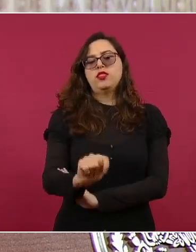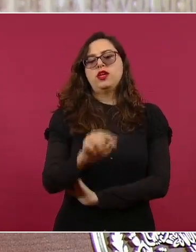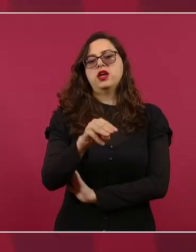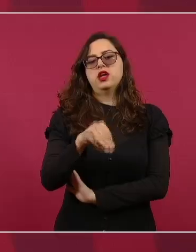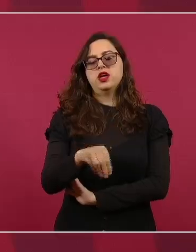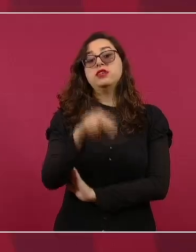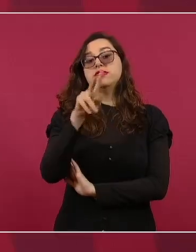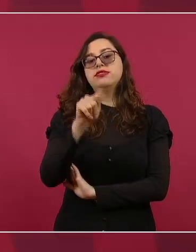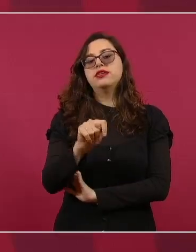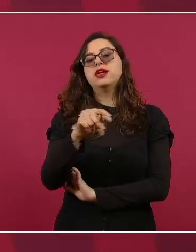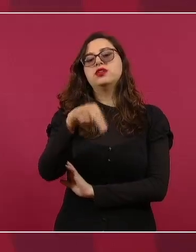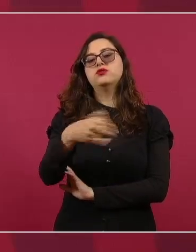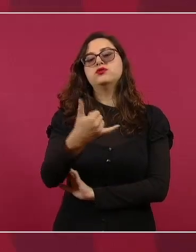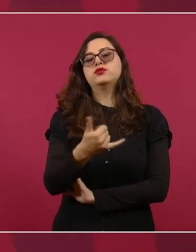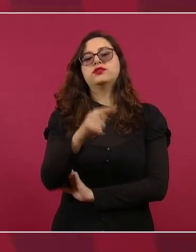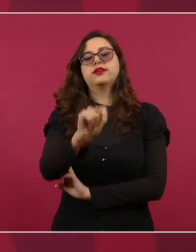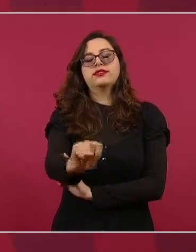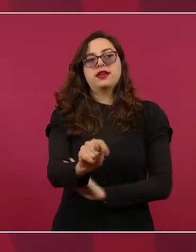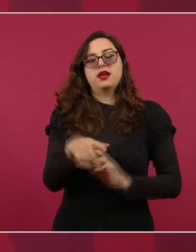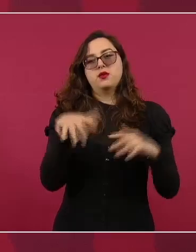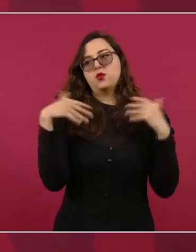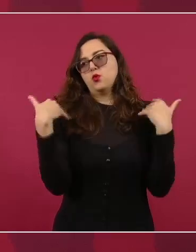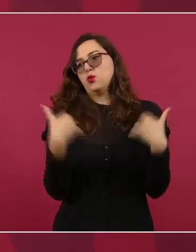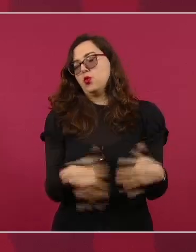de otro igual,